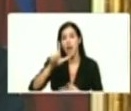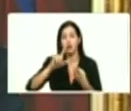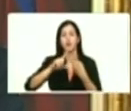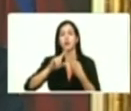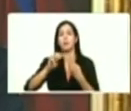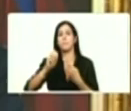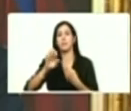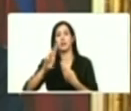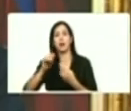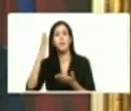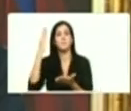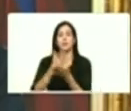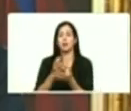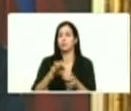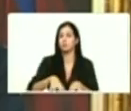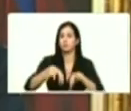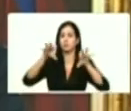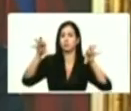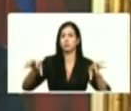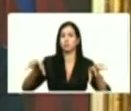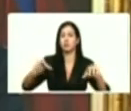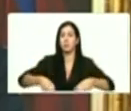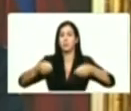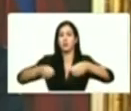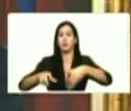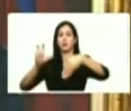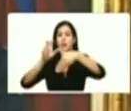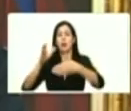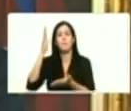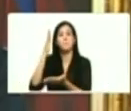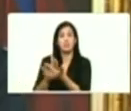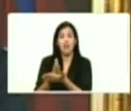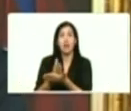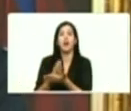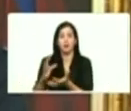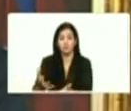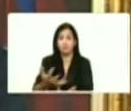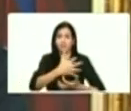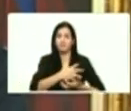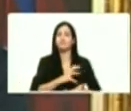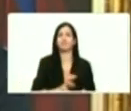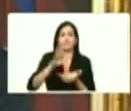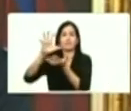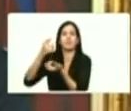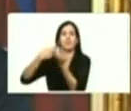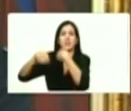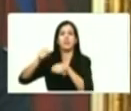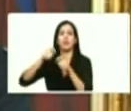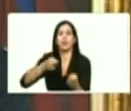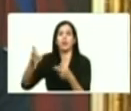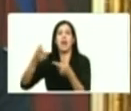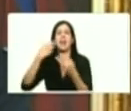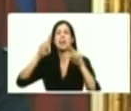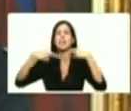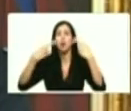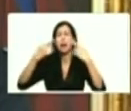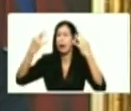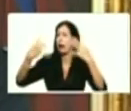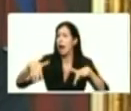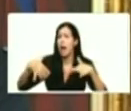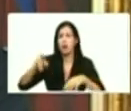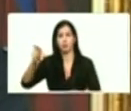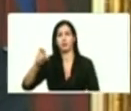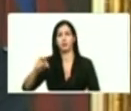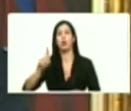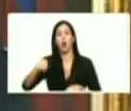y centenarios y algo más de la mitad para vendérselo bien caro a restaurantes y a sistemas privados